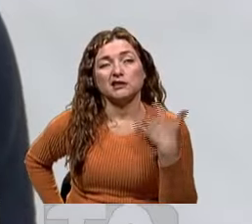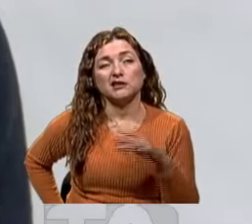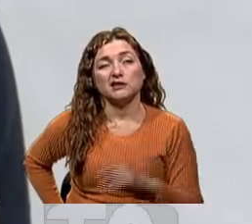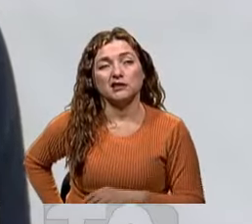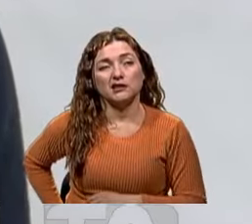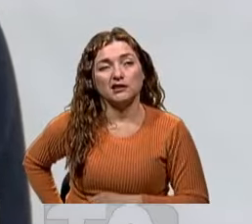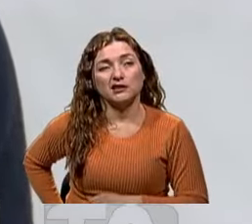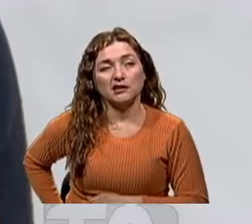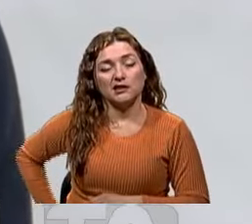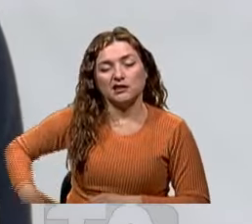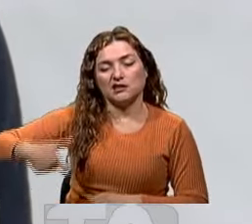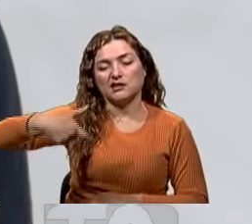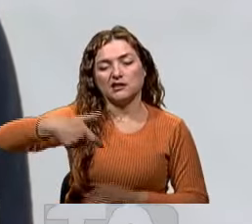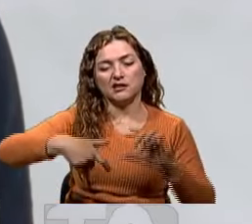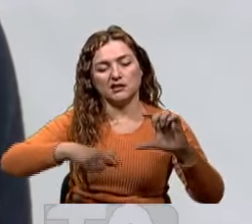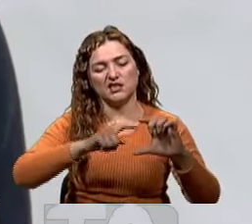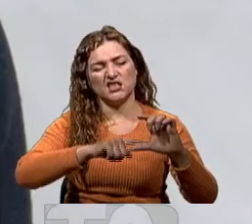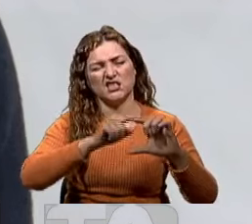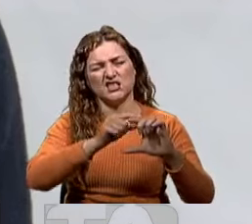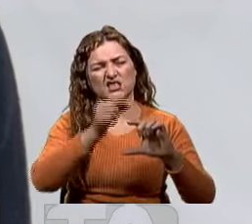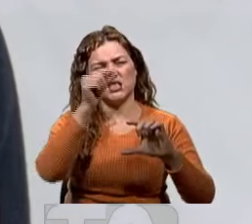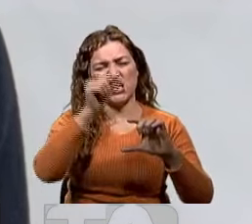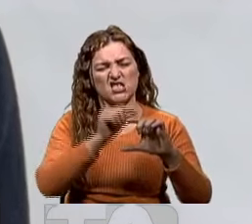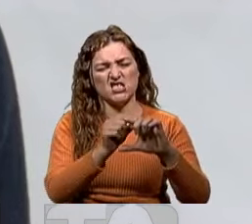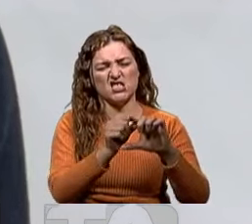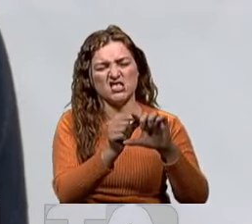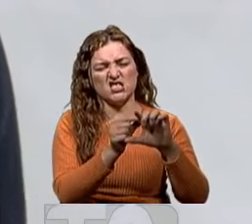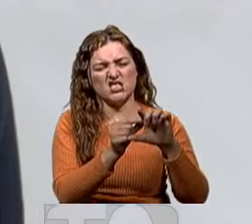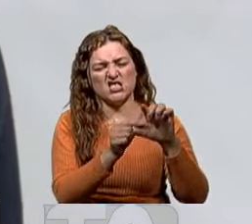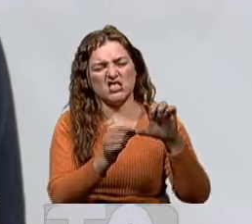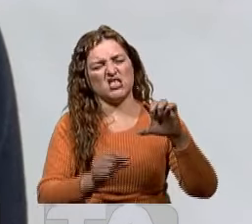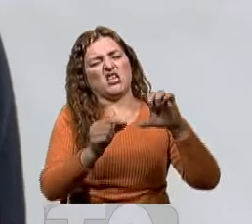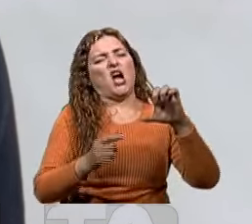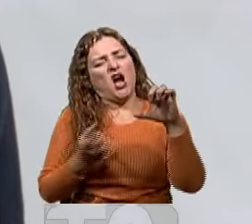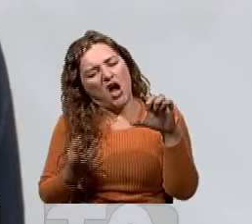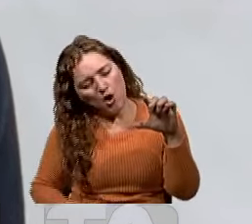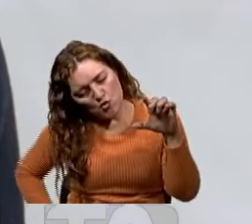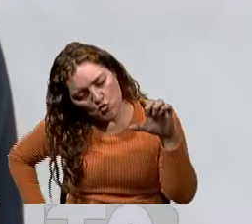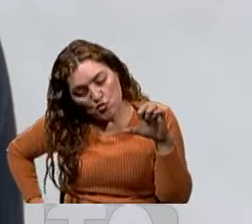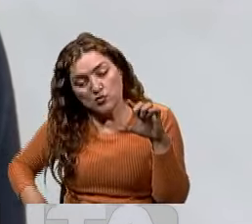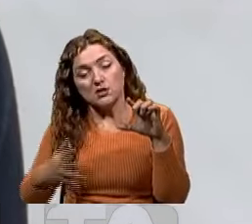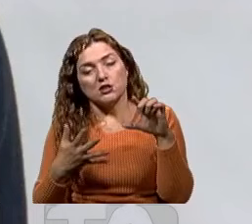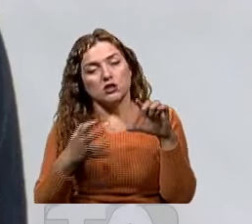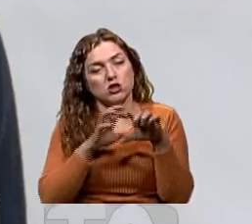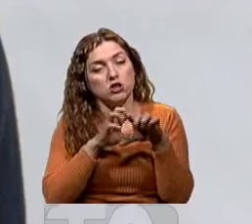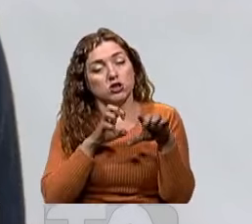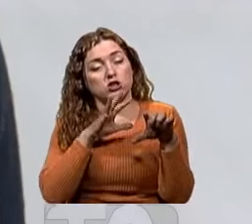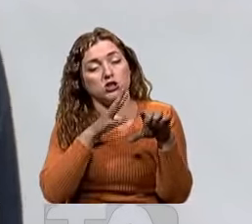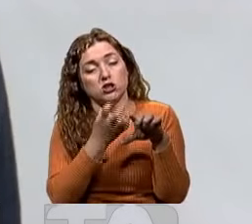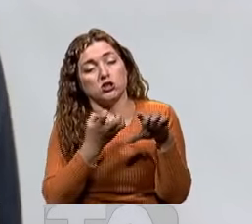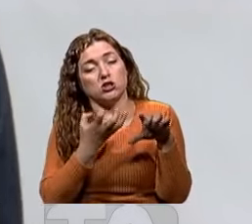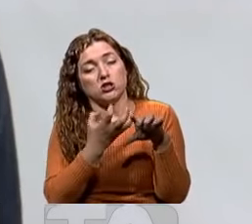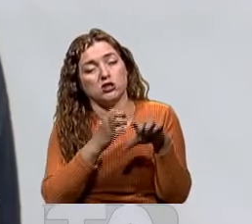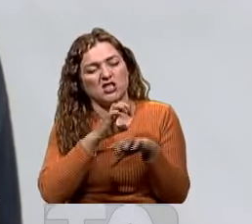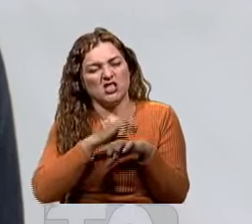te va lastimando, o sea, sientes cómo va saliendo el cálculo y te va lastimando. Y aparte es un ardor terrible interno, porque